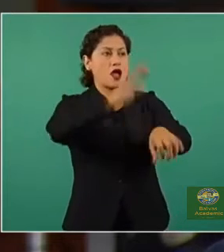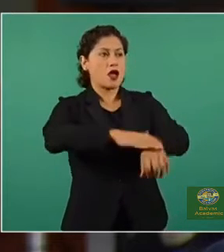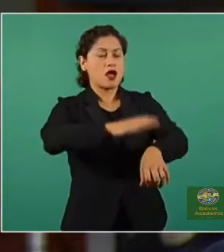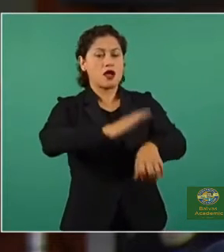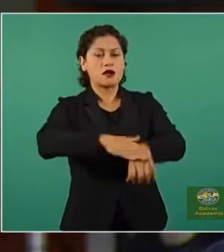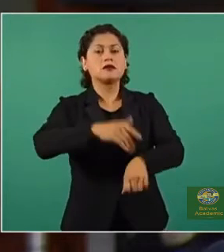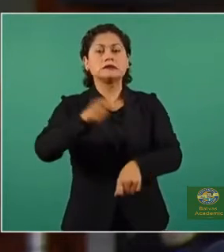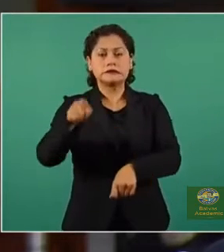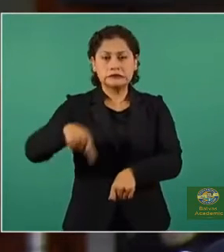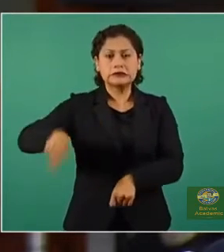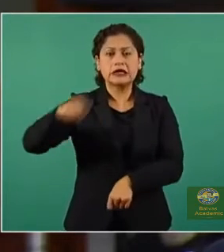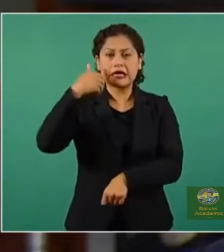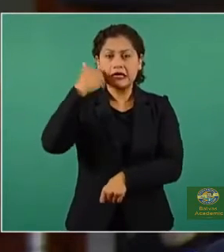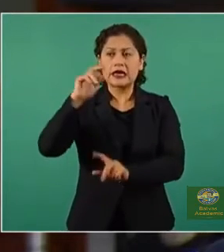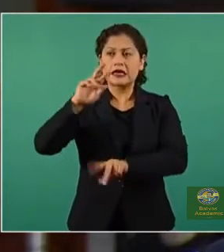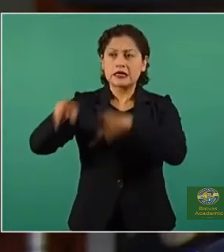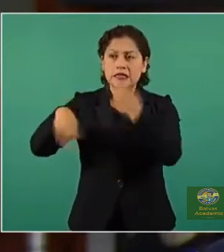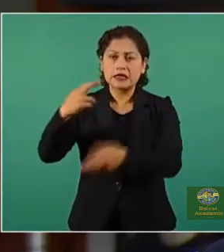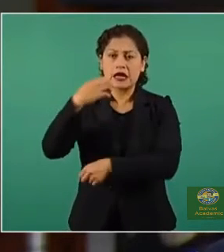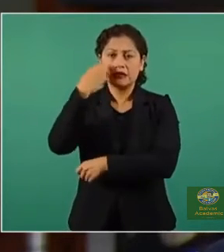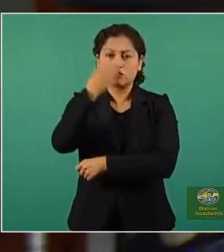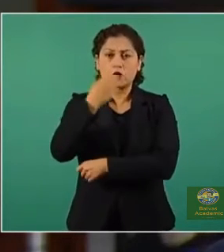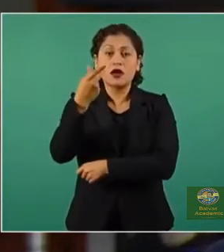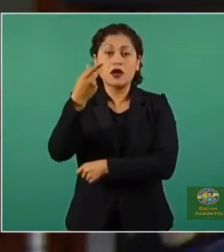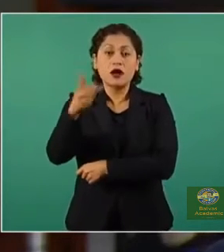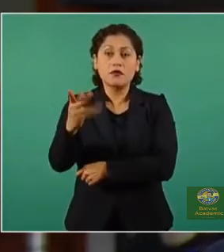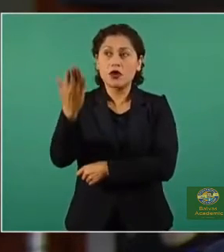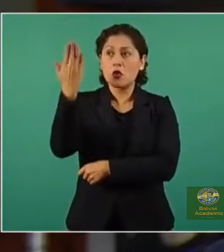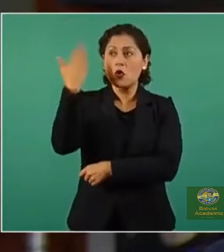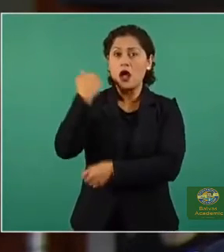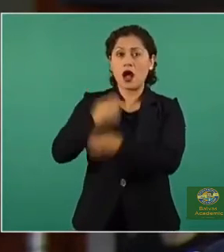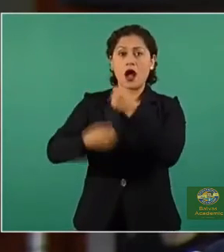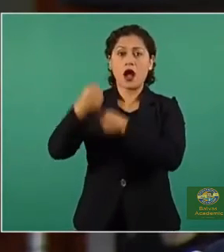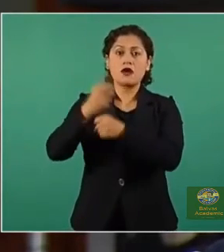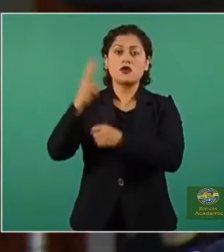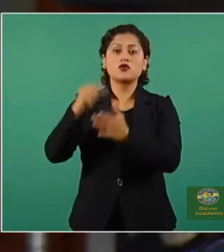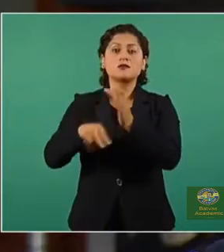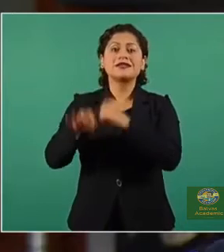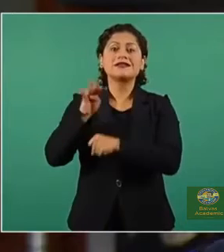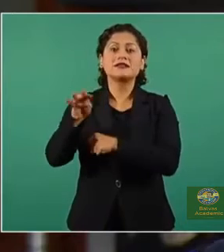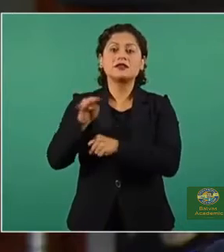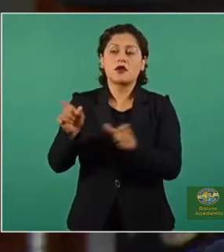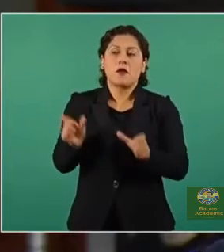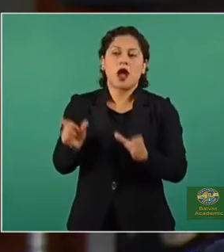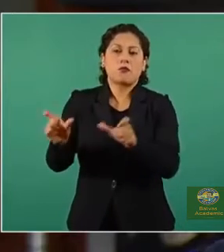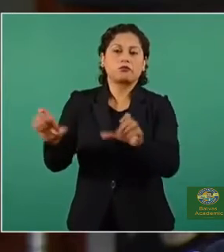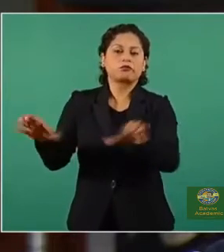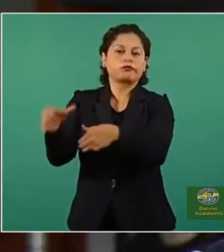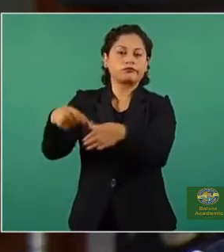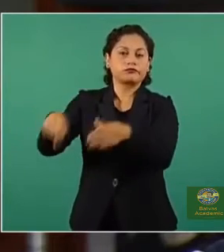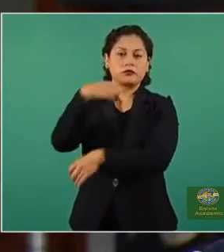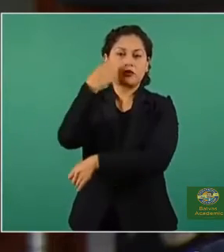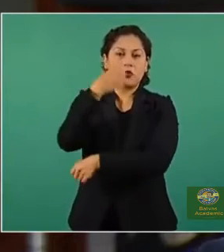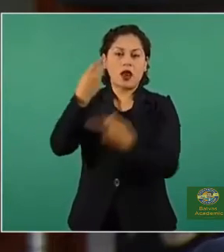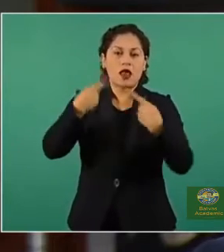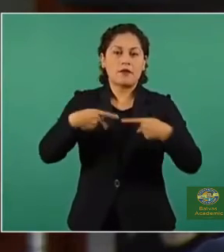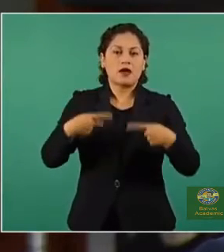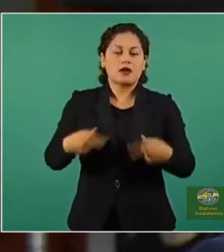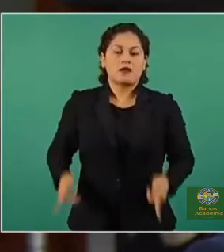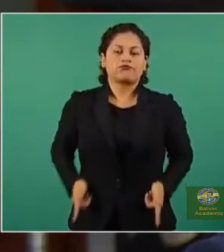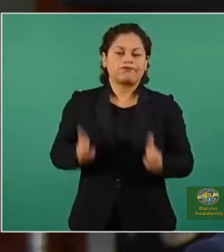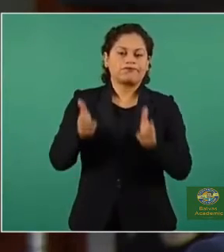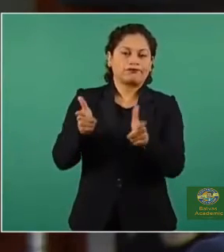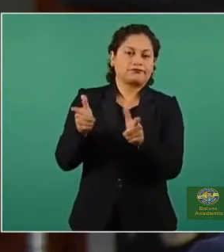precarias escuelas, pero desde 2019 están sitiados por otro grupo armado que tiene su bastión en el municipio de